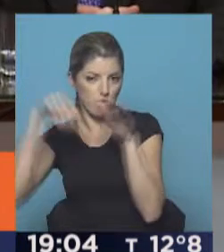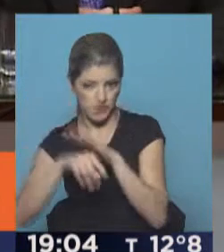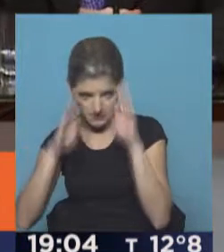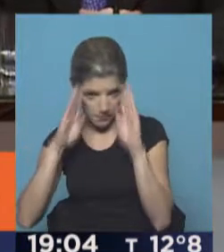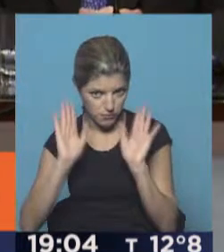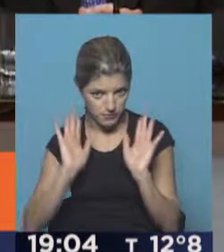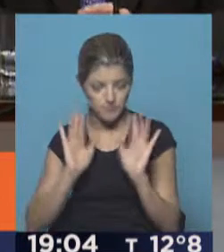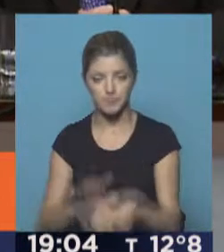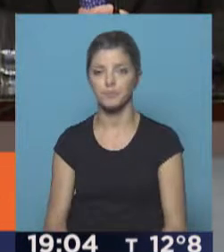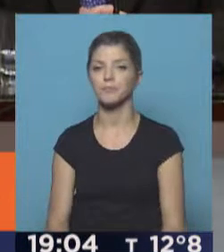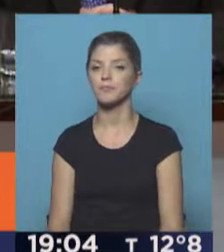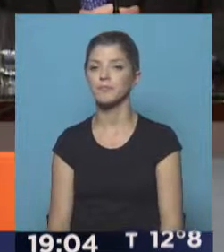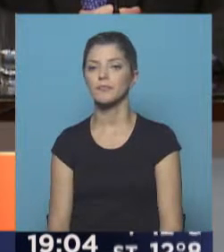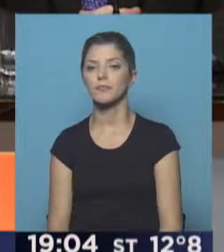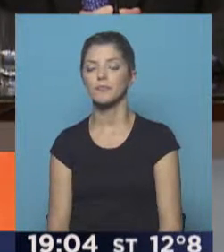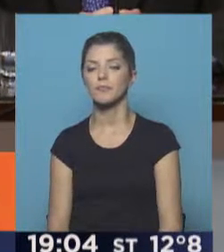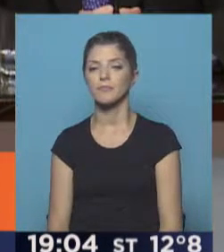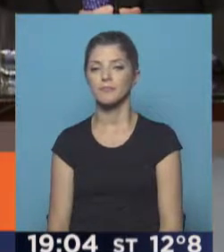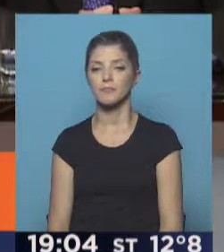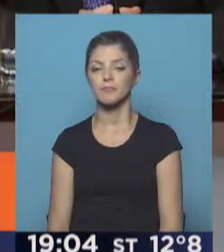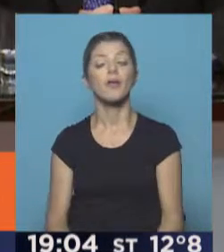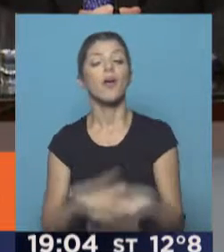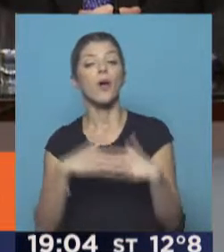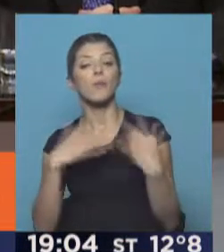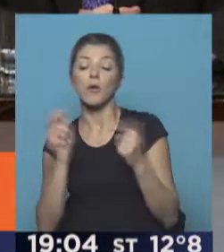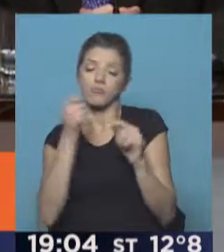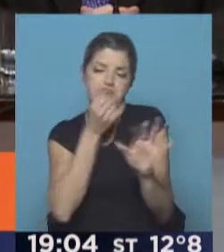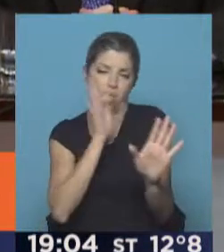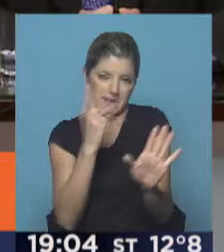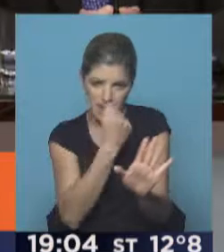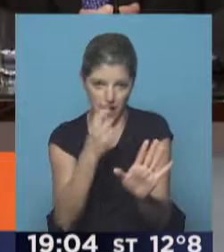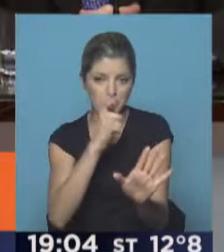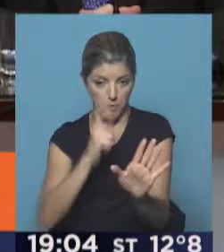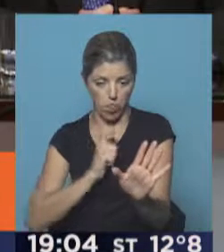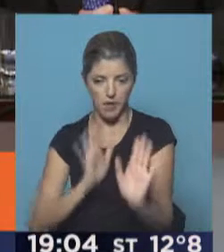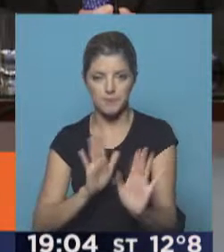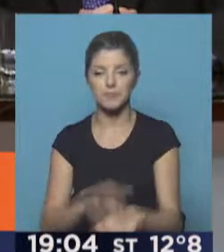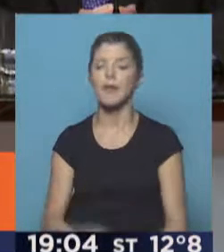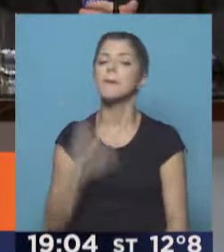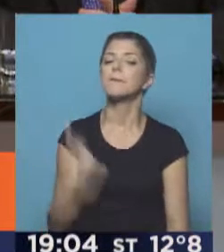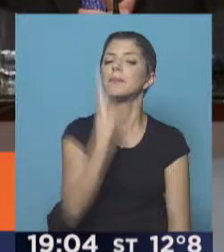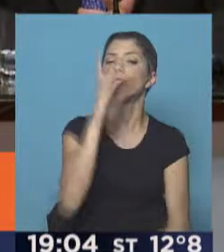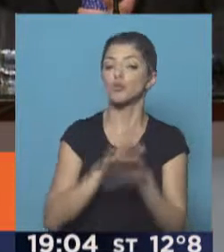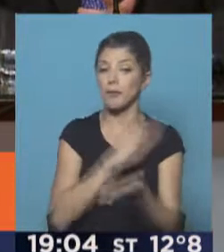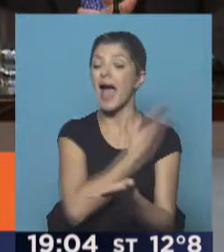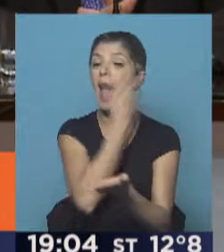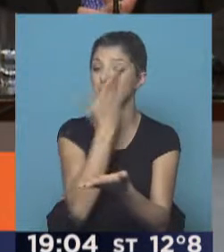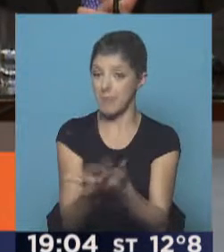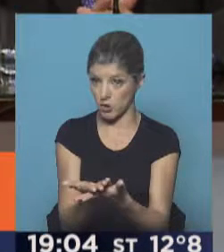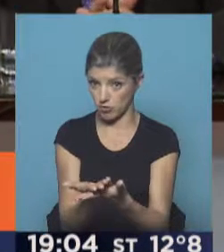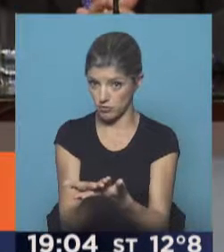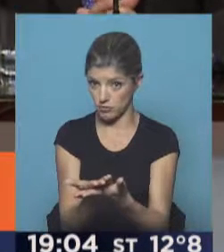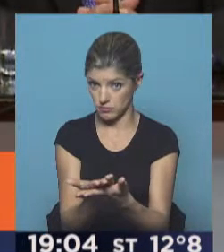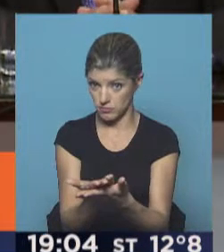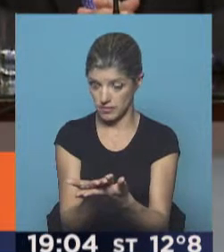eso. Sí, de la agencia DIN. Bueno, a quien quiera responder. Por un lado, bueno, los amparos que se presentaron y que